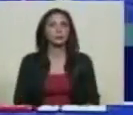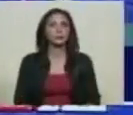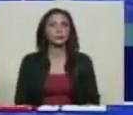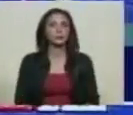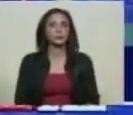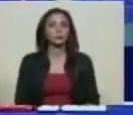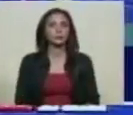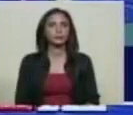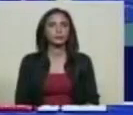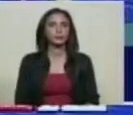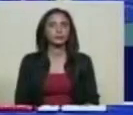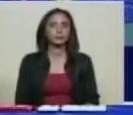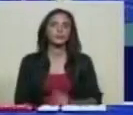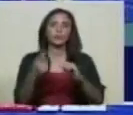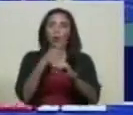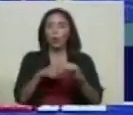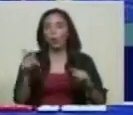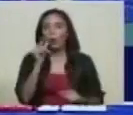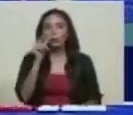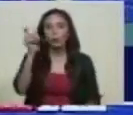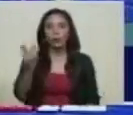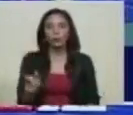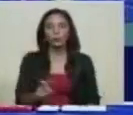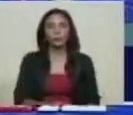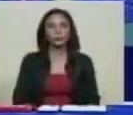Compañero Denis Guedes,